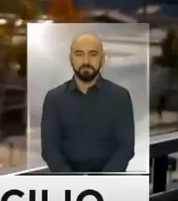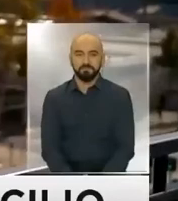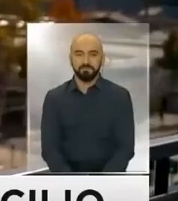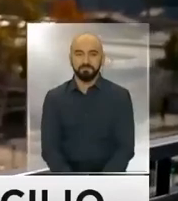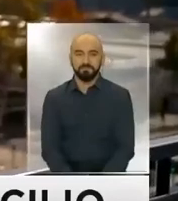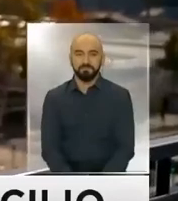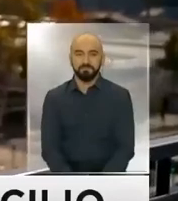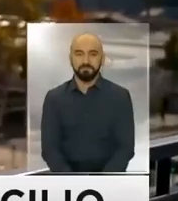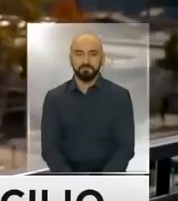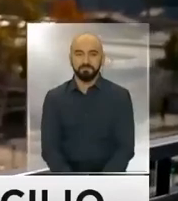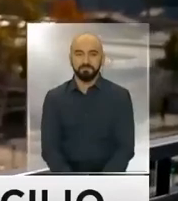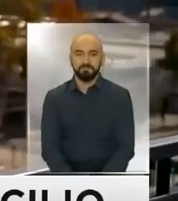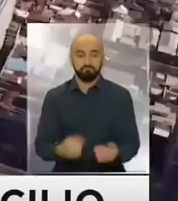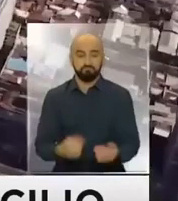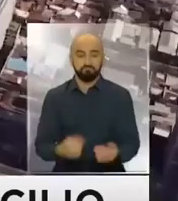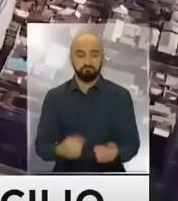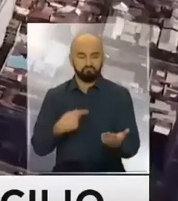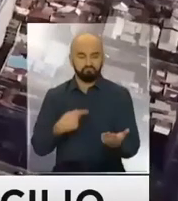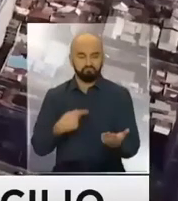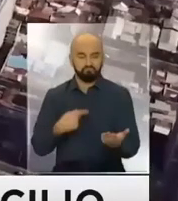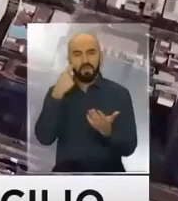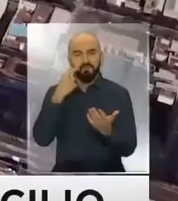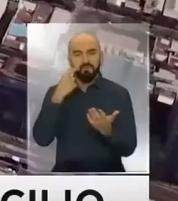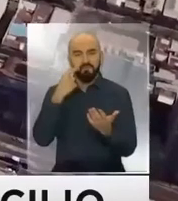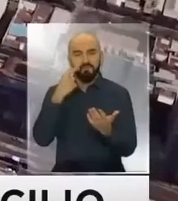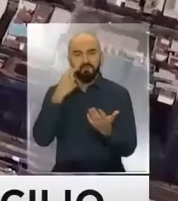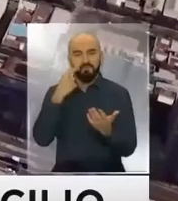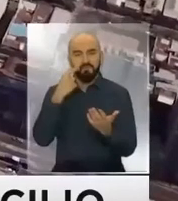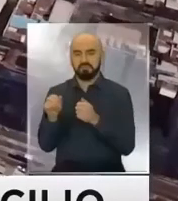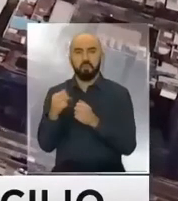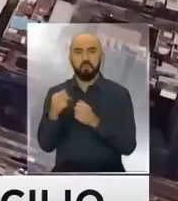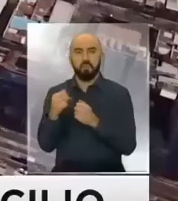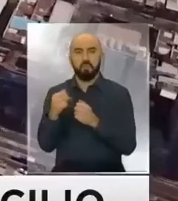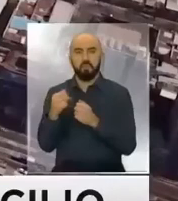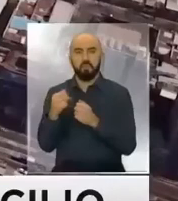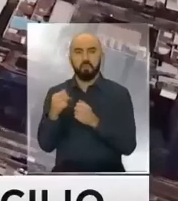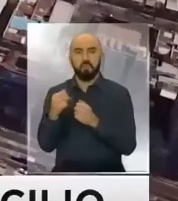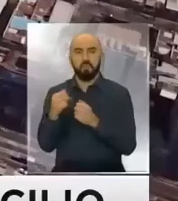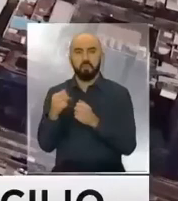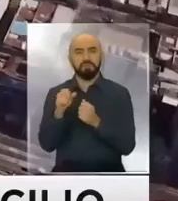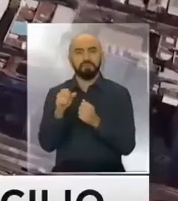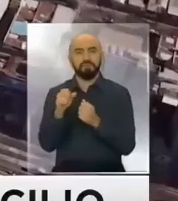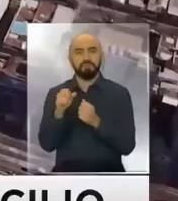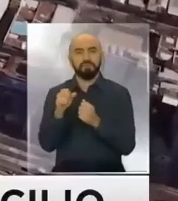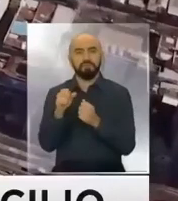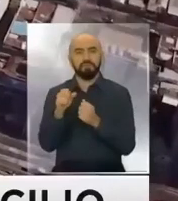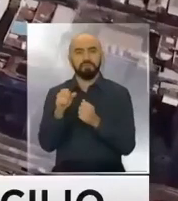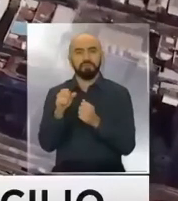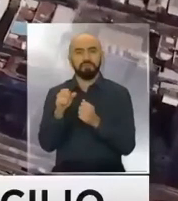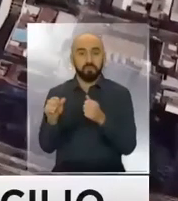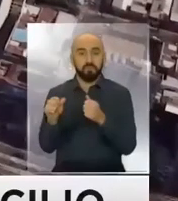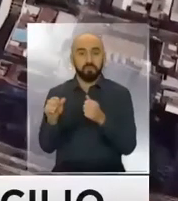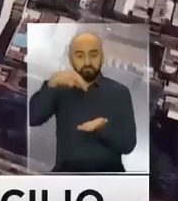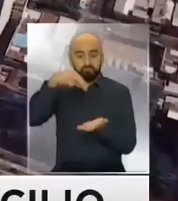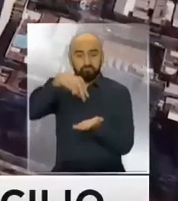En la aplicación podemos ver que a menos de 200 metros de nuestra ubicación hay un usuario ofreciendo cocaína.